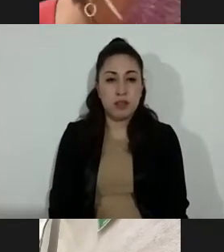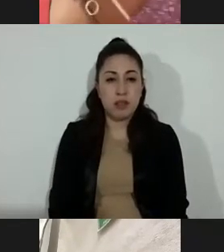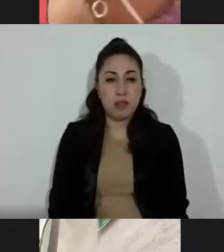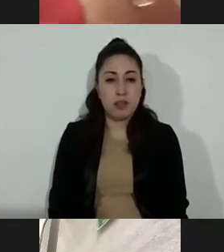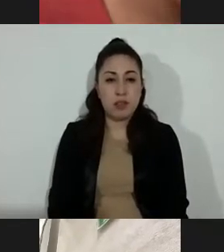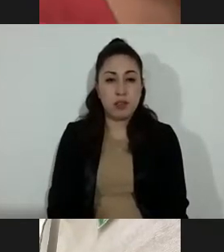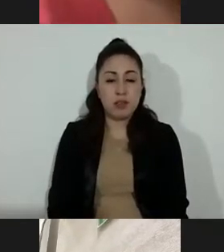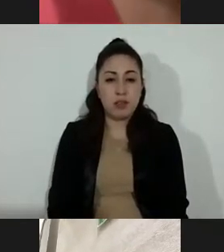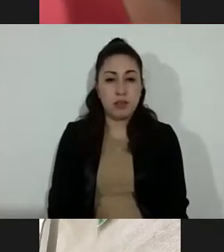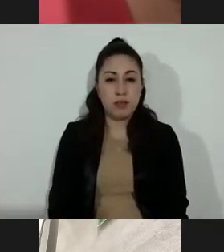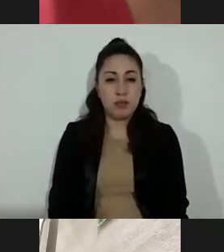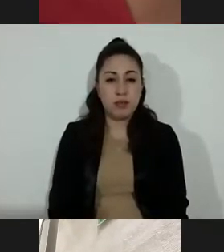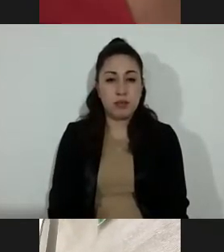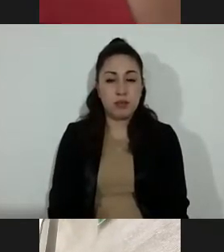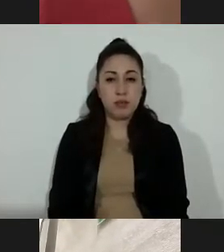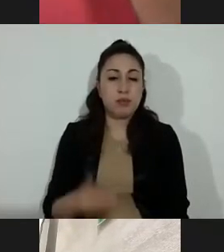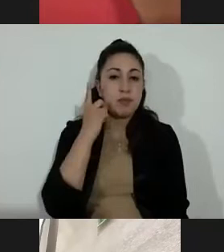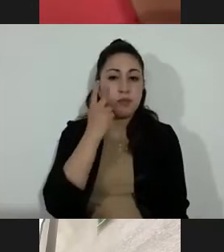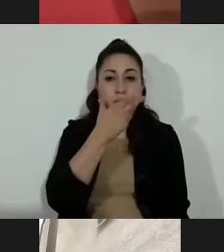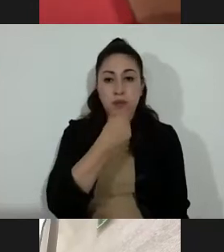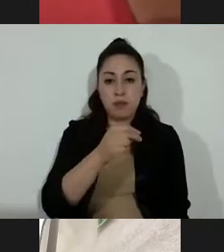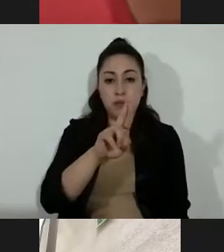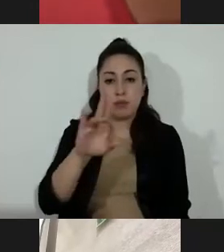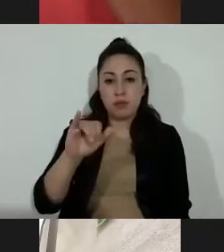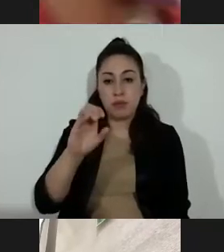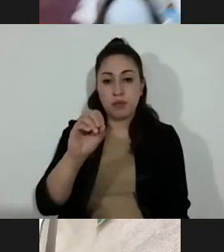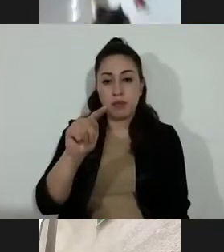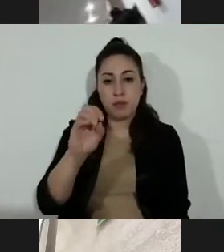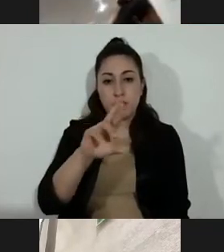Gracias, diputada. Diputado Ricardo Rubio Torres.